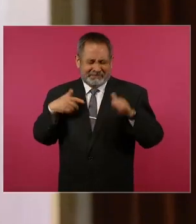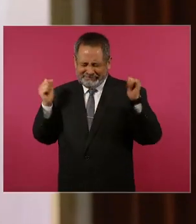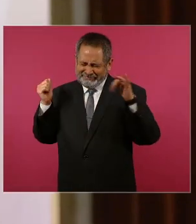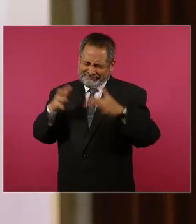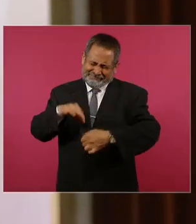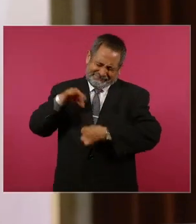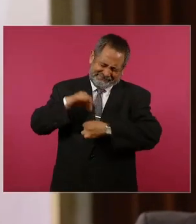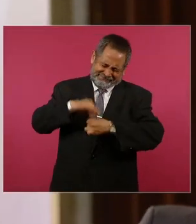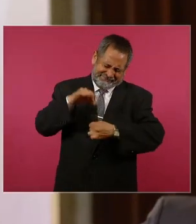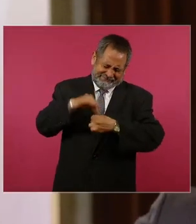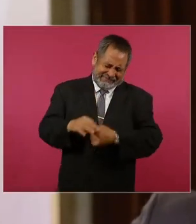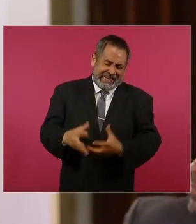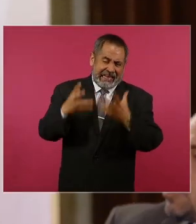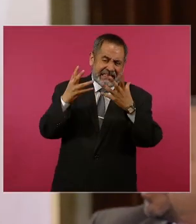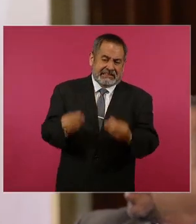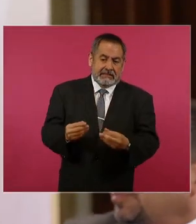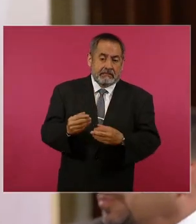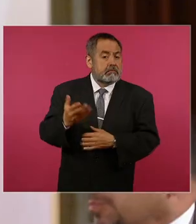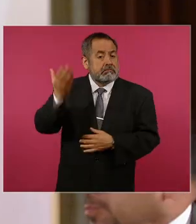general, nunca,